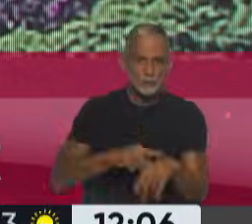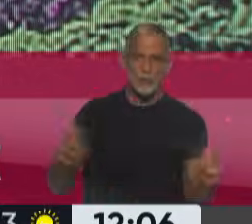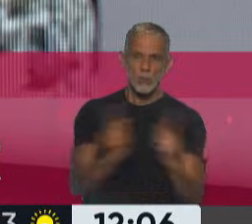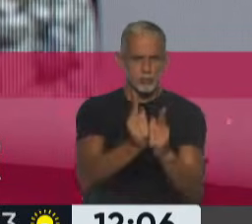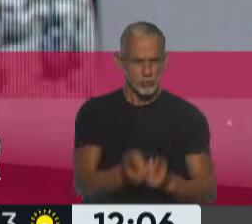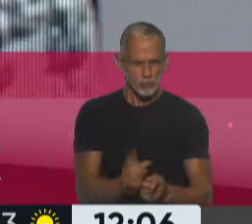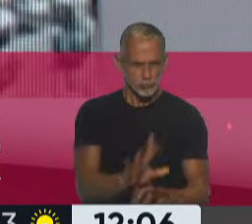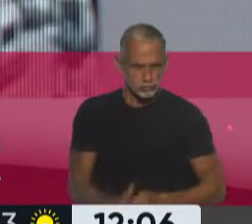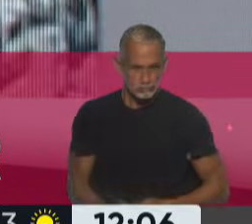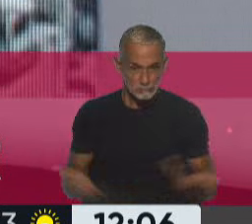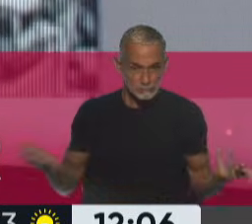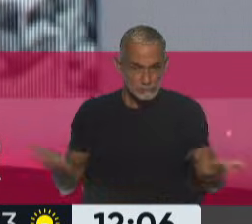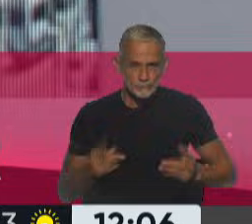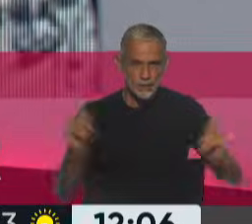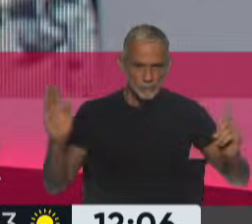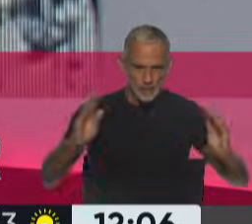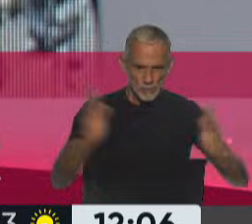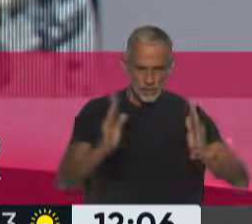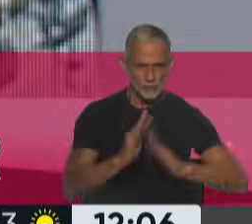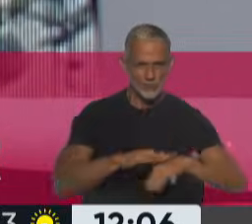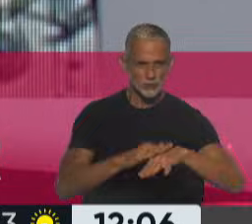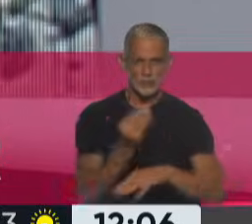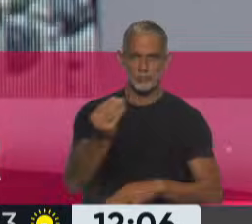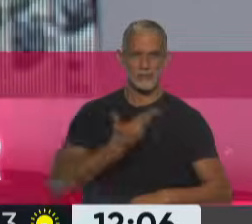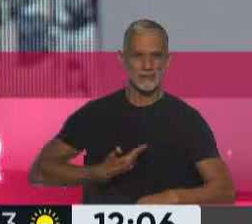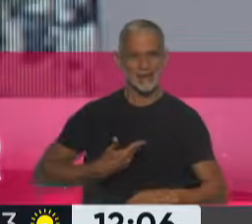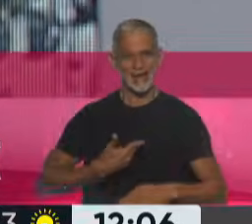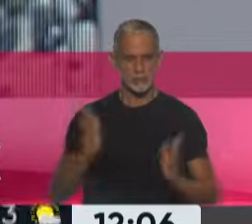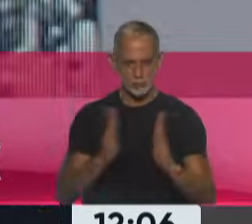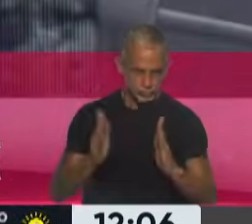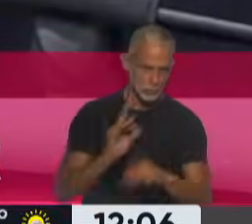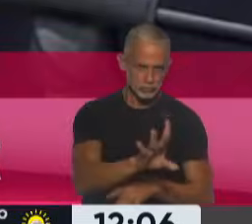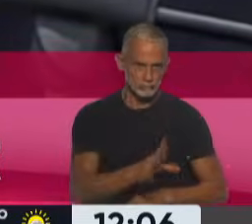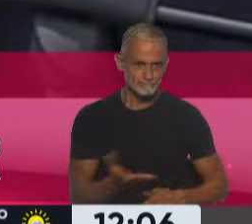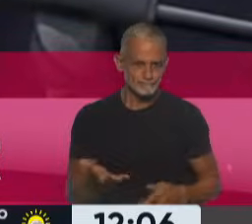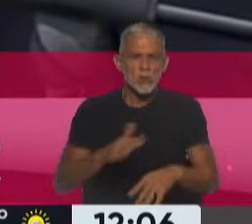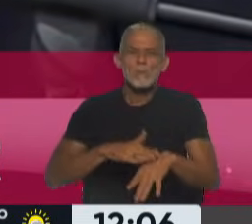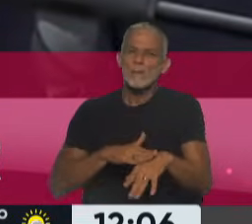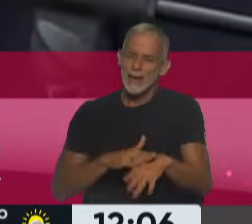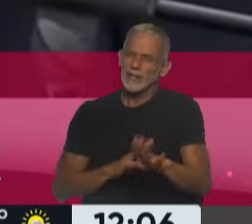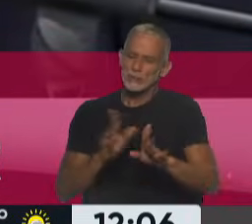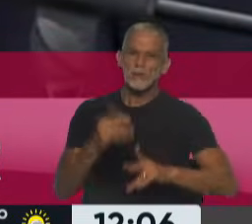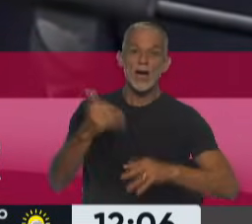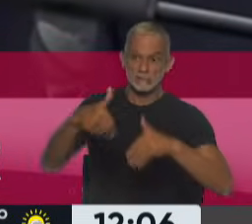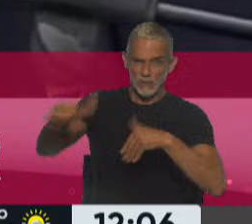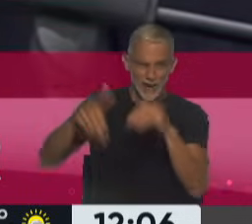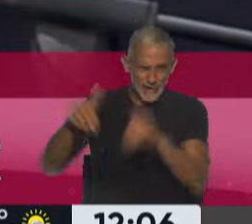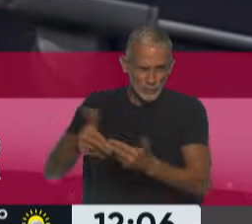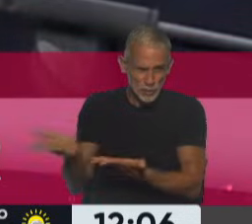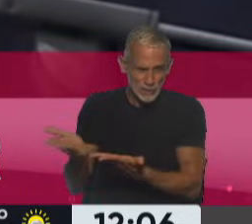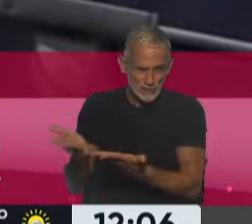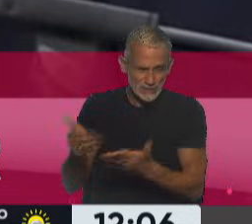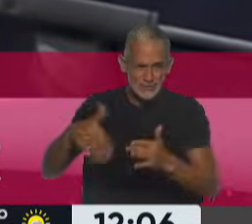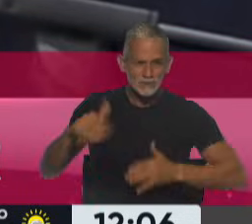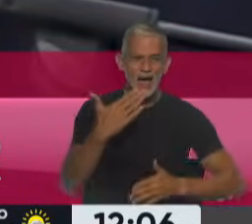Muy poquito, cada vez menos. Y en este caso no llama la atención, pero sí el momento, si se quiere, porque ya hay elecciones para